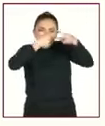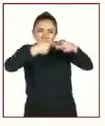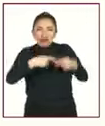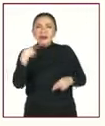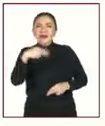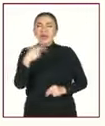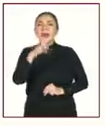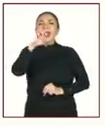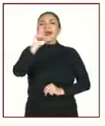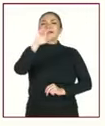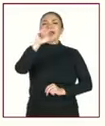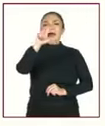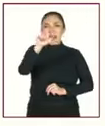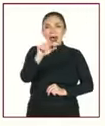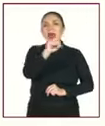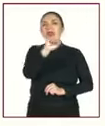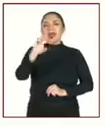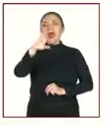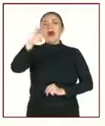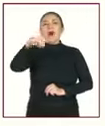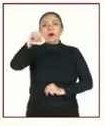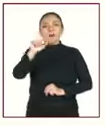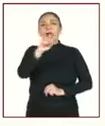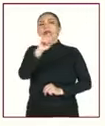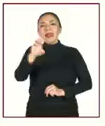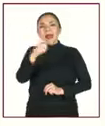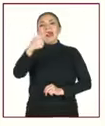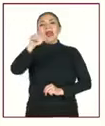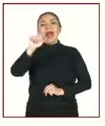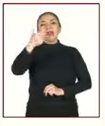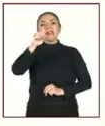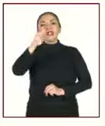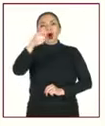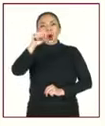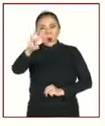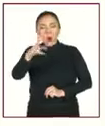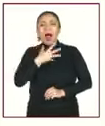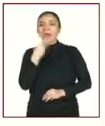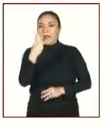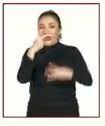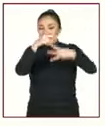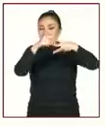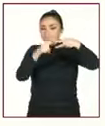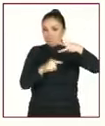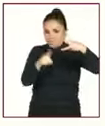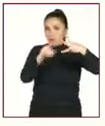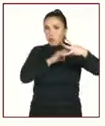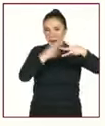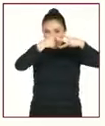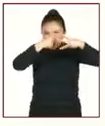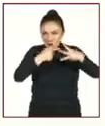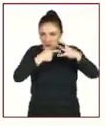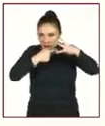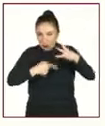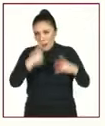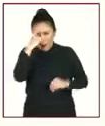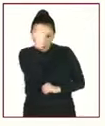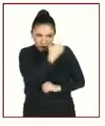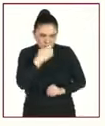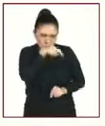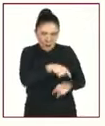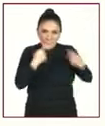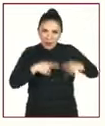coma de Glasgow, que nos va a dar 3 parámetros con el que podemos evaluar a un paciente